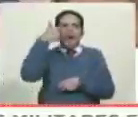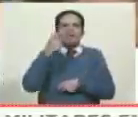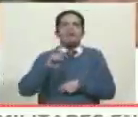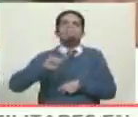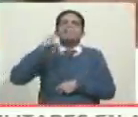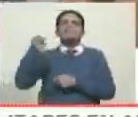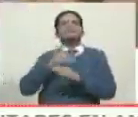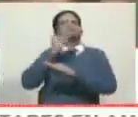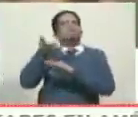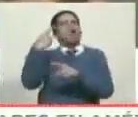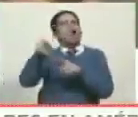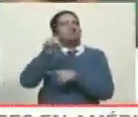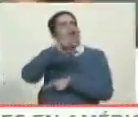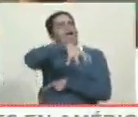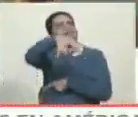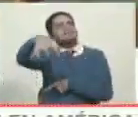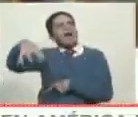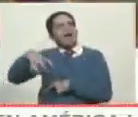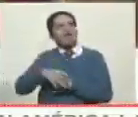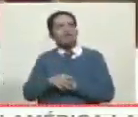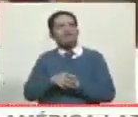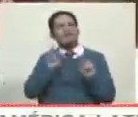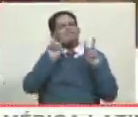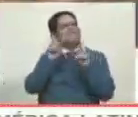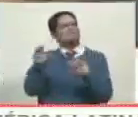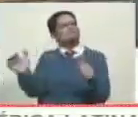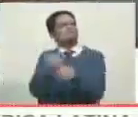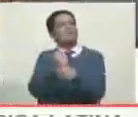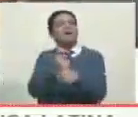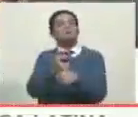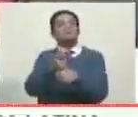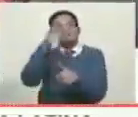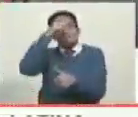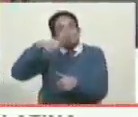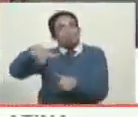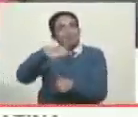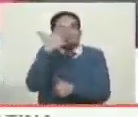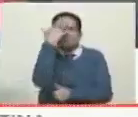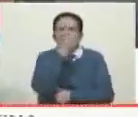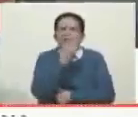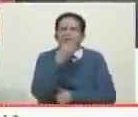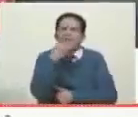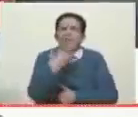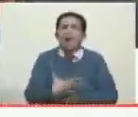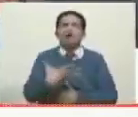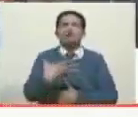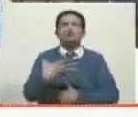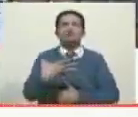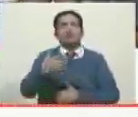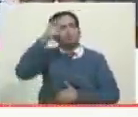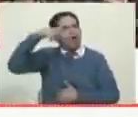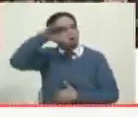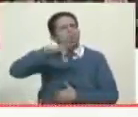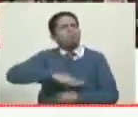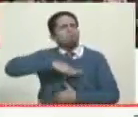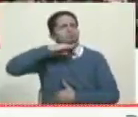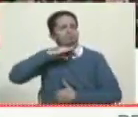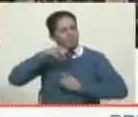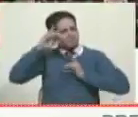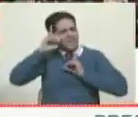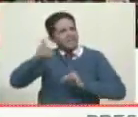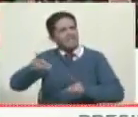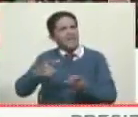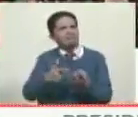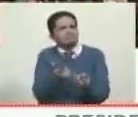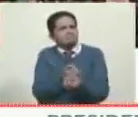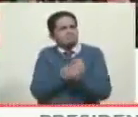estados y lo que vemos es un pueblo hermoso un pueblo cargado de dignidad un pueblo cargado de